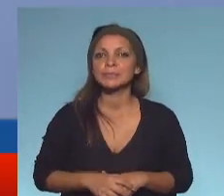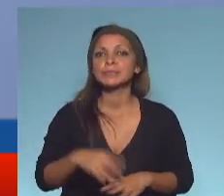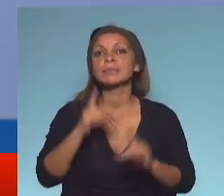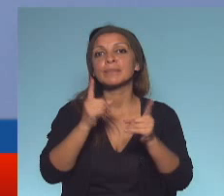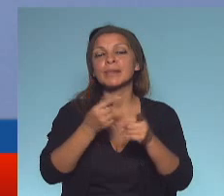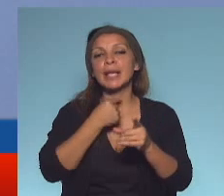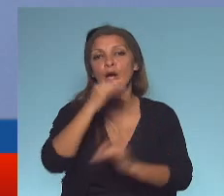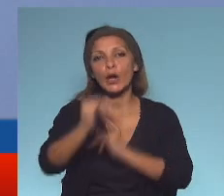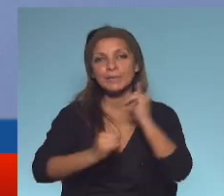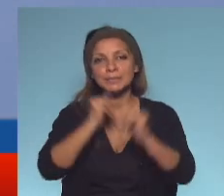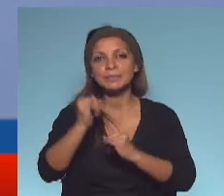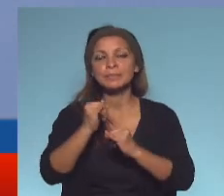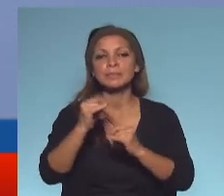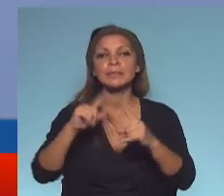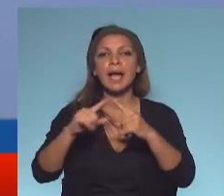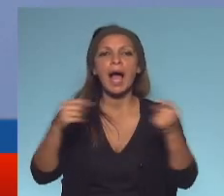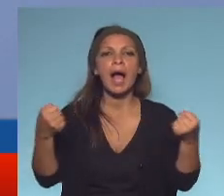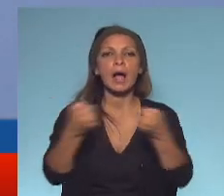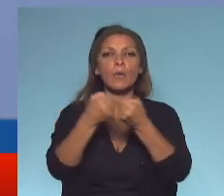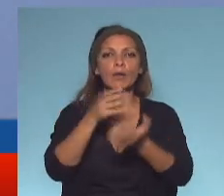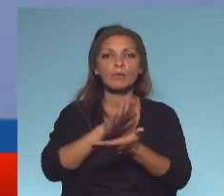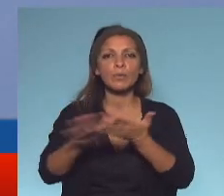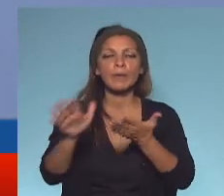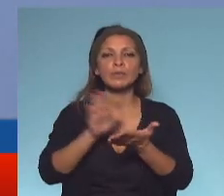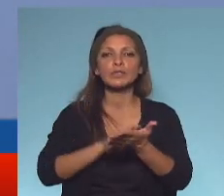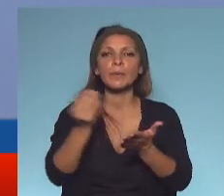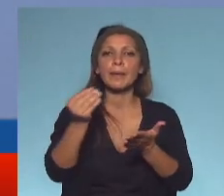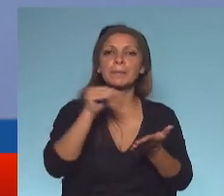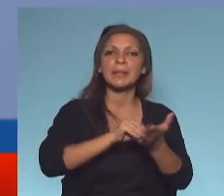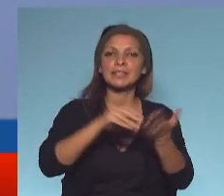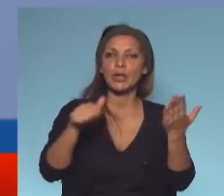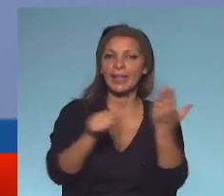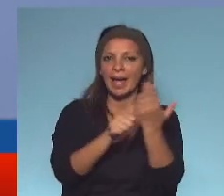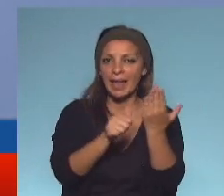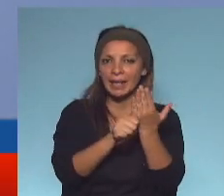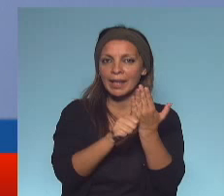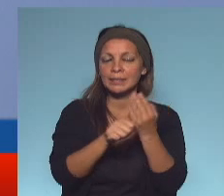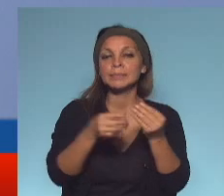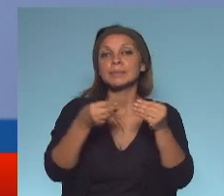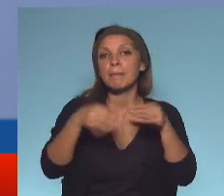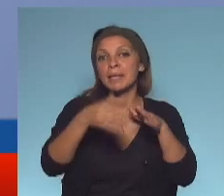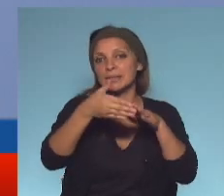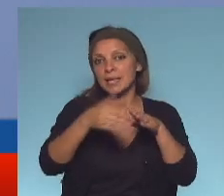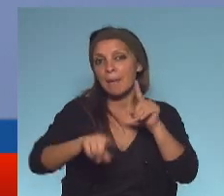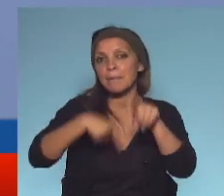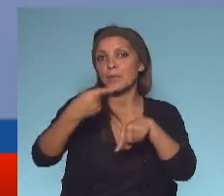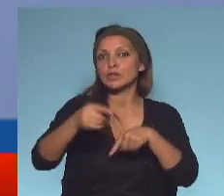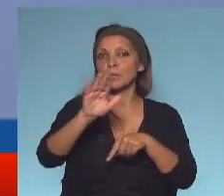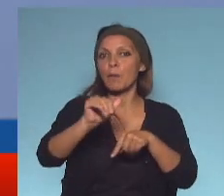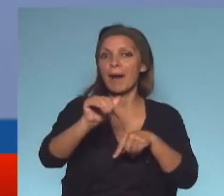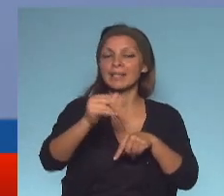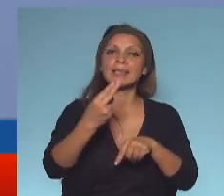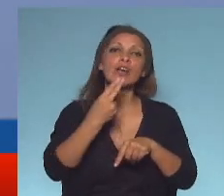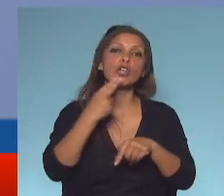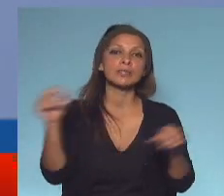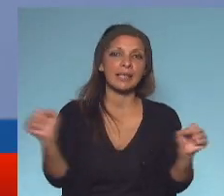comentarles brevemente el nuevo acuerdo de carnes a precios accesibles que comienza a regir el próximo martes 11 de